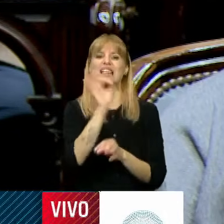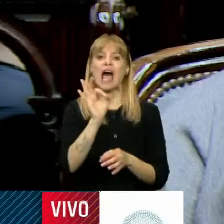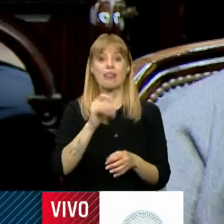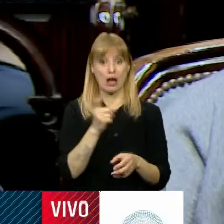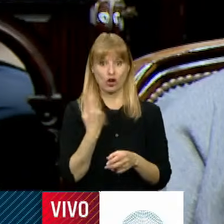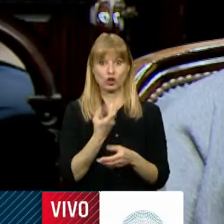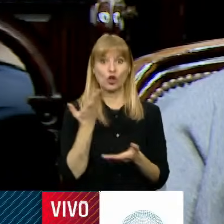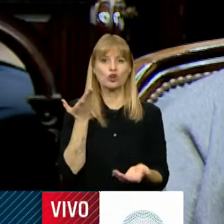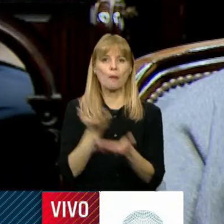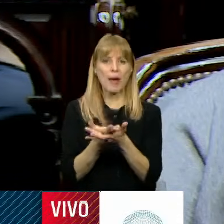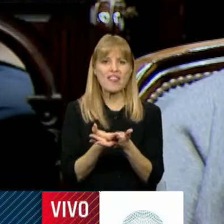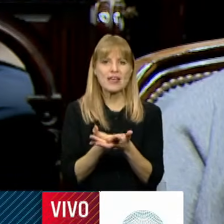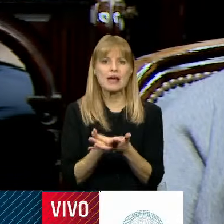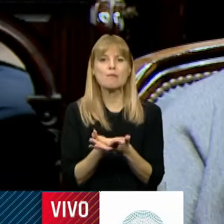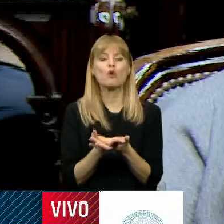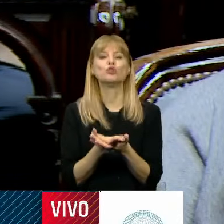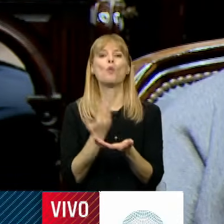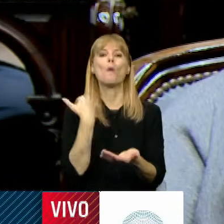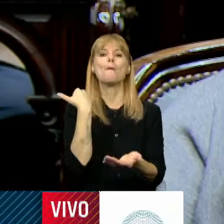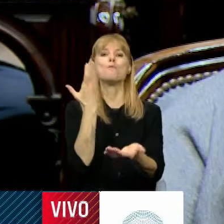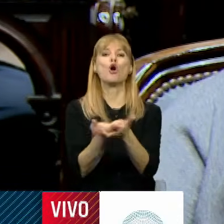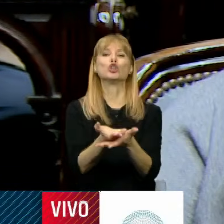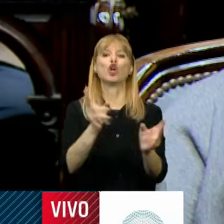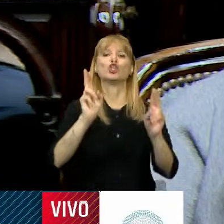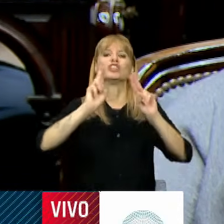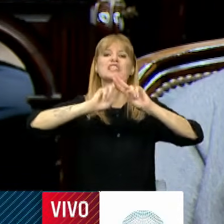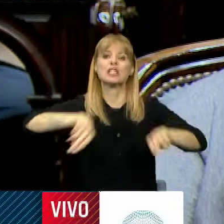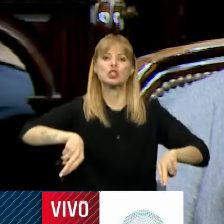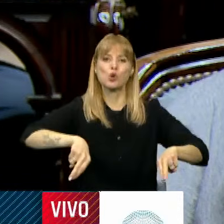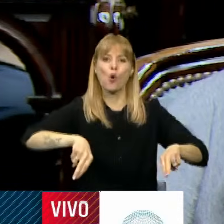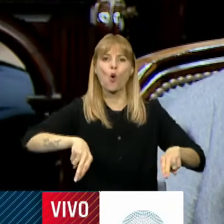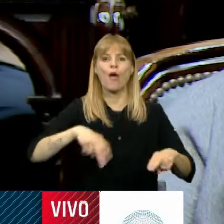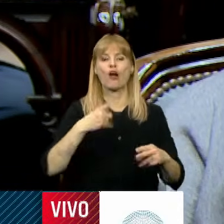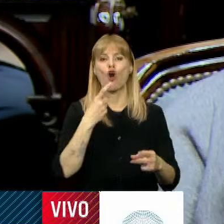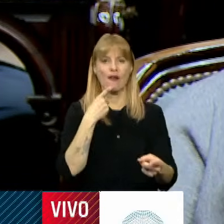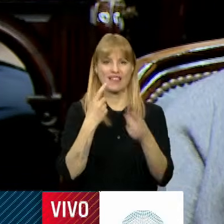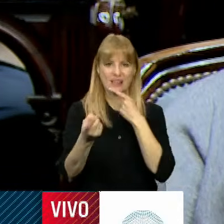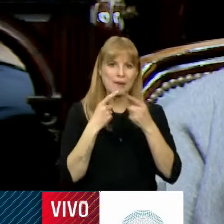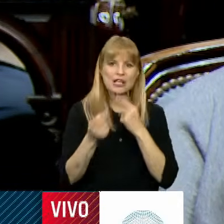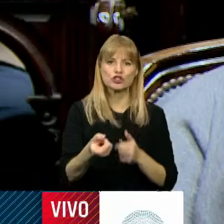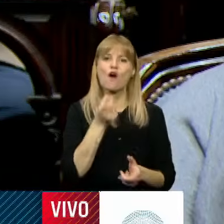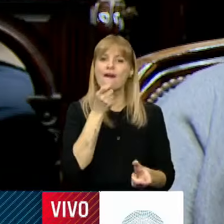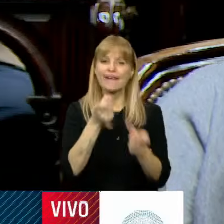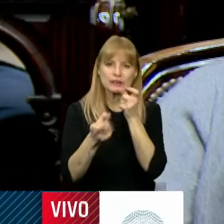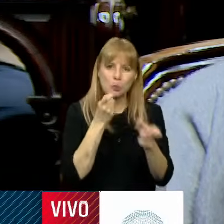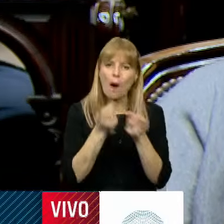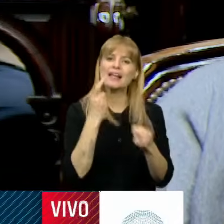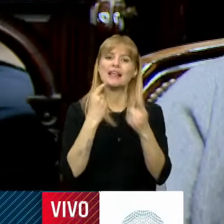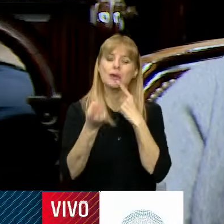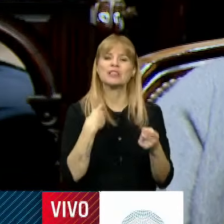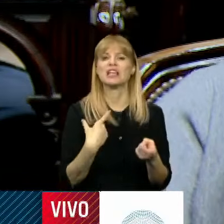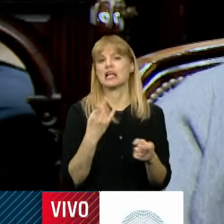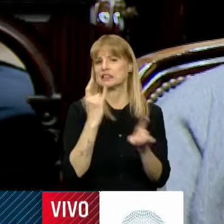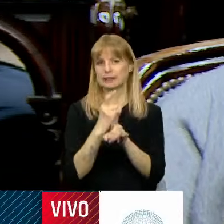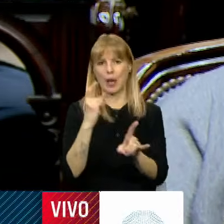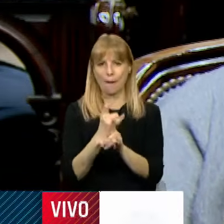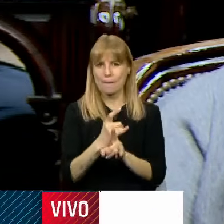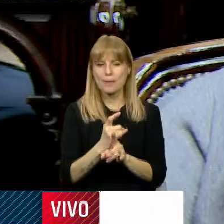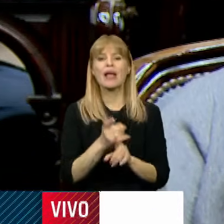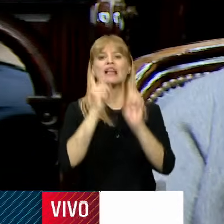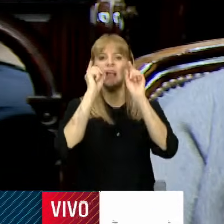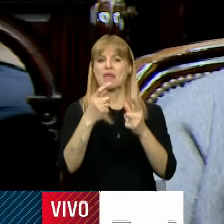pediremos la moción de censura con el paso previo de la interpelación en cada una de las circunstancias que podamos, y también vamos a